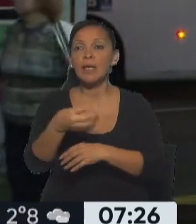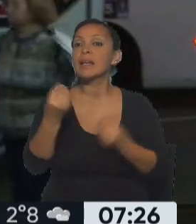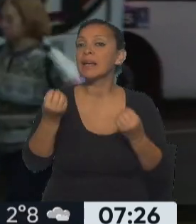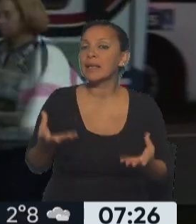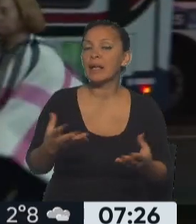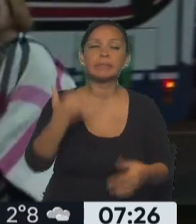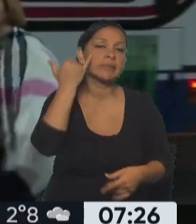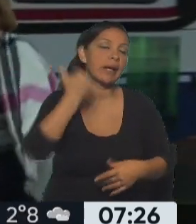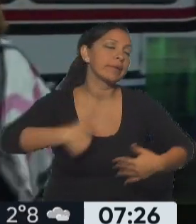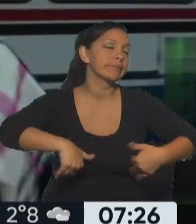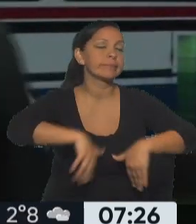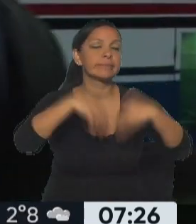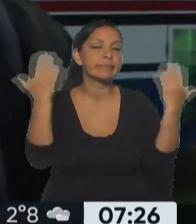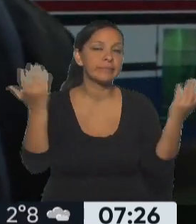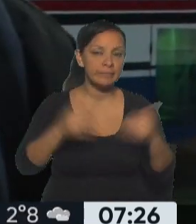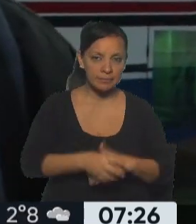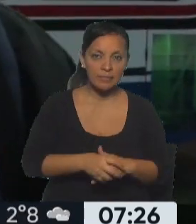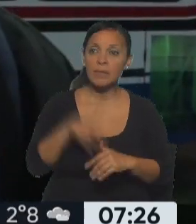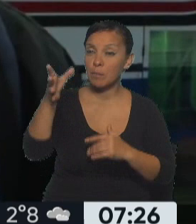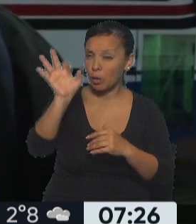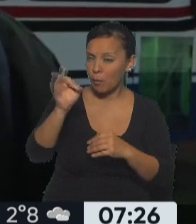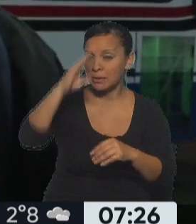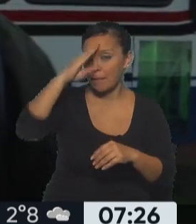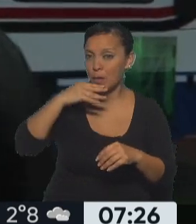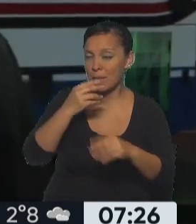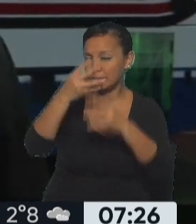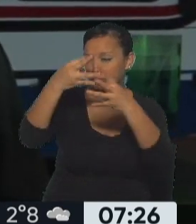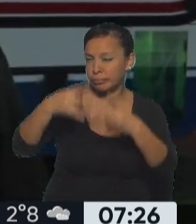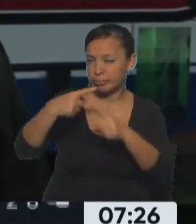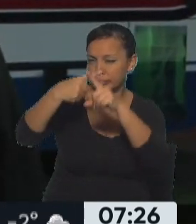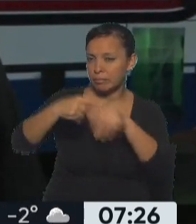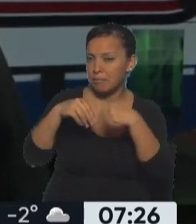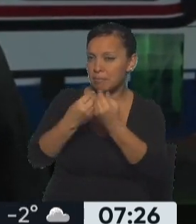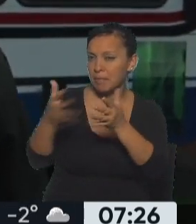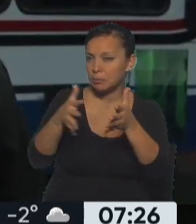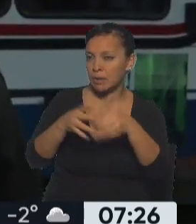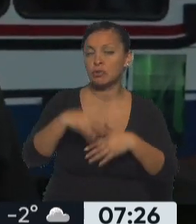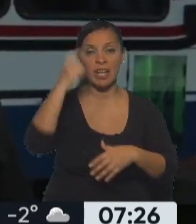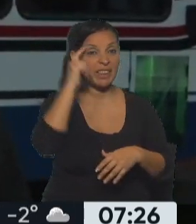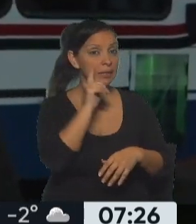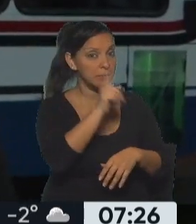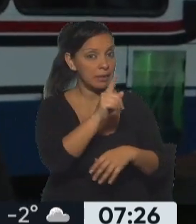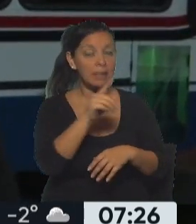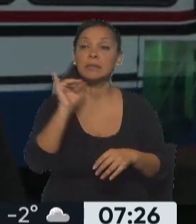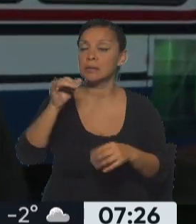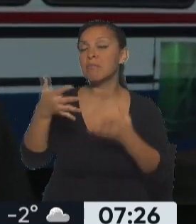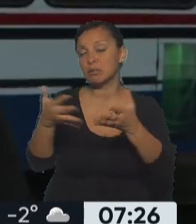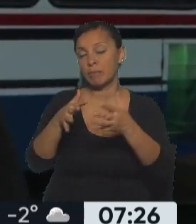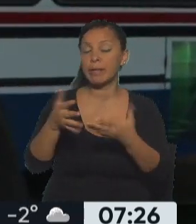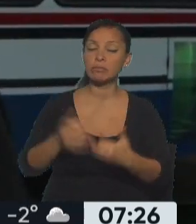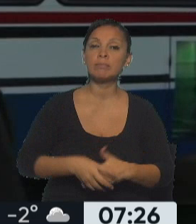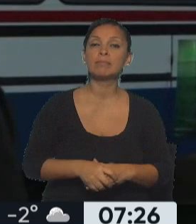me da lo mismo, o sea... ¿Tienes un cálculo más o menos de cuánto gastás por mes? ¿8.000 pesos? ¿10.000? Sí, más o menos por ahí. ¿Solamente en transporte? Sí, por ahí,